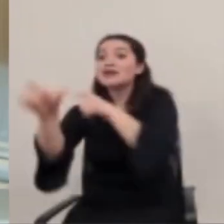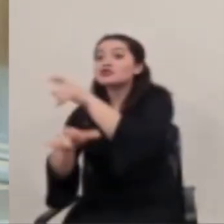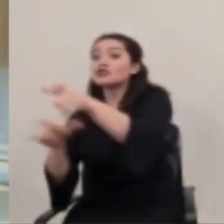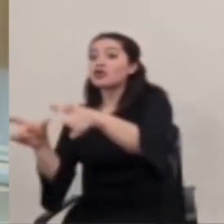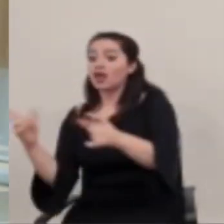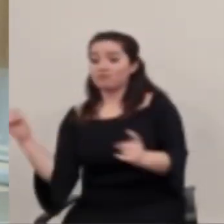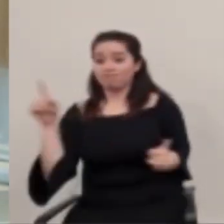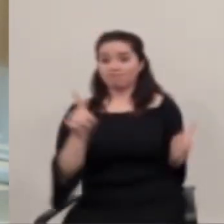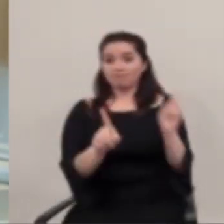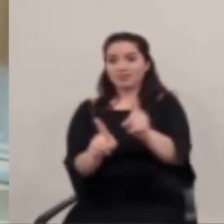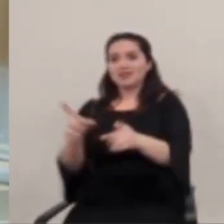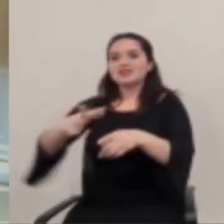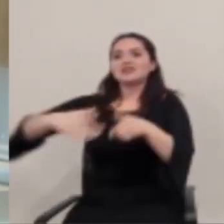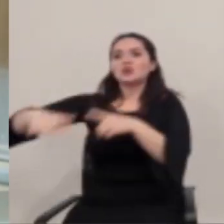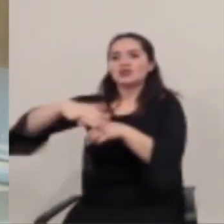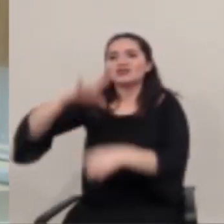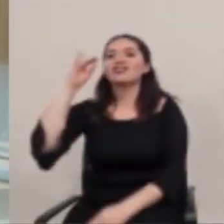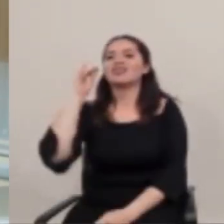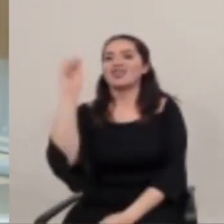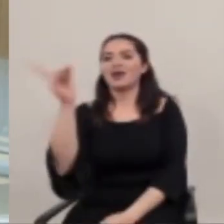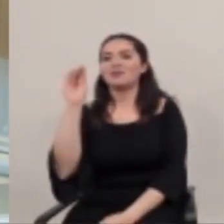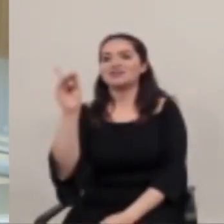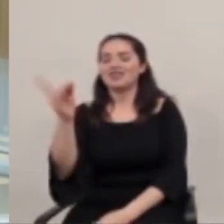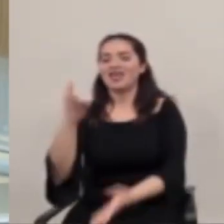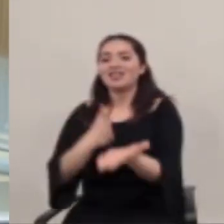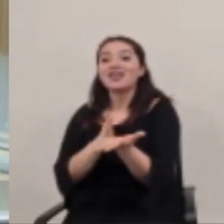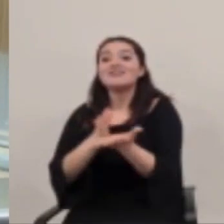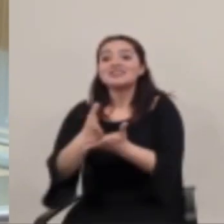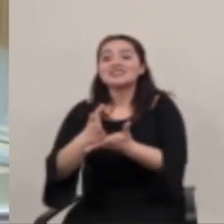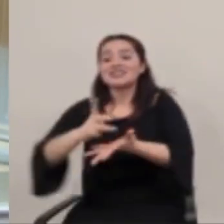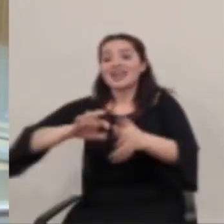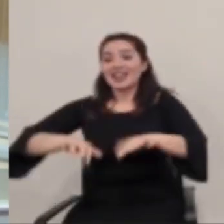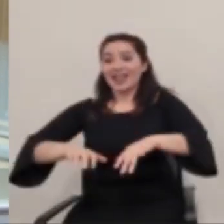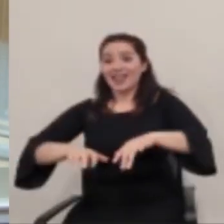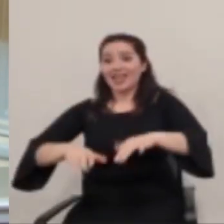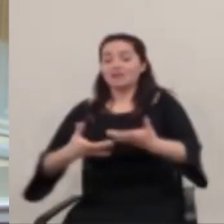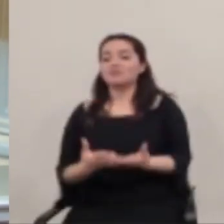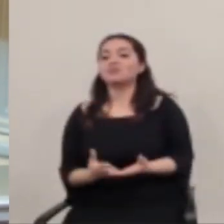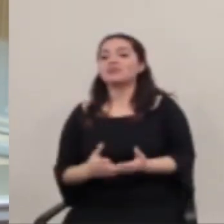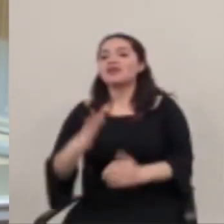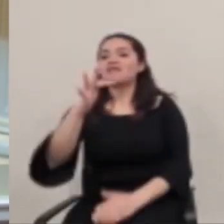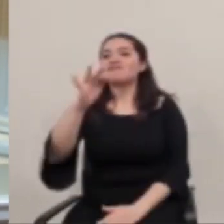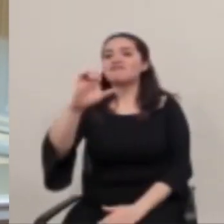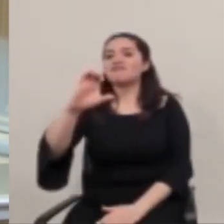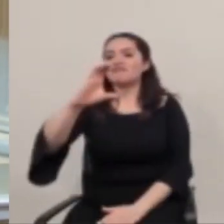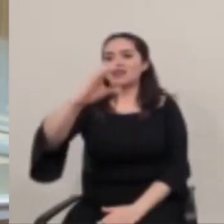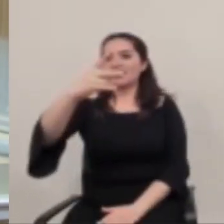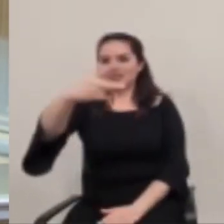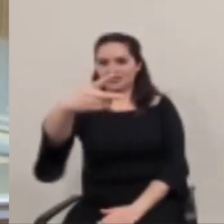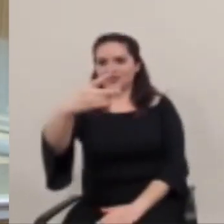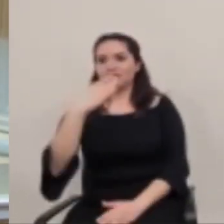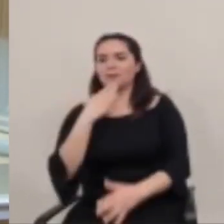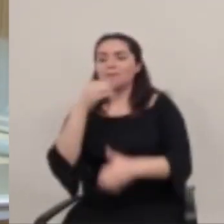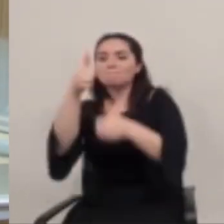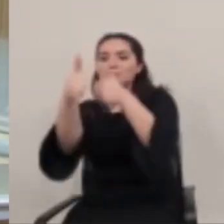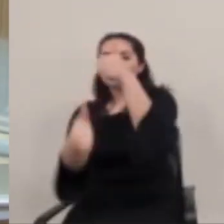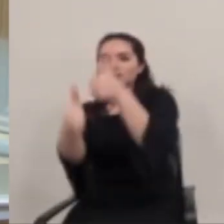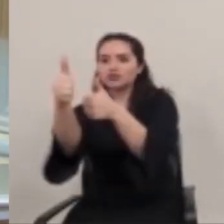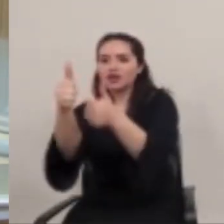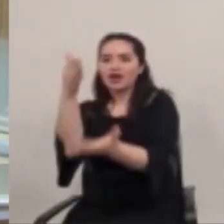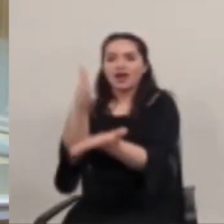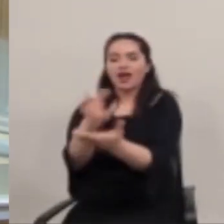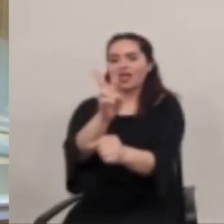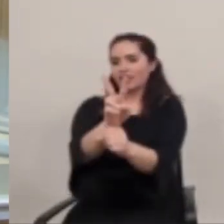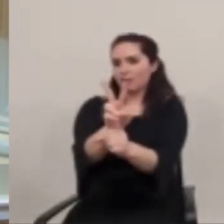en situación de discapacidad a través de la Secretaría de Inclusión y Diversidad Funcional de la FECH, así como de profesionales, académicos